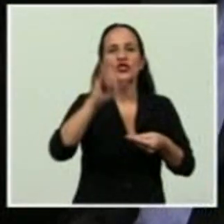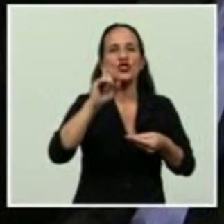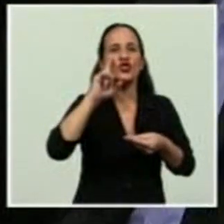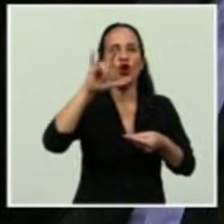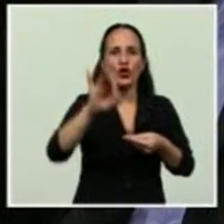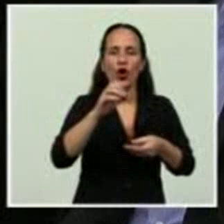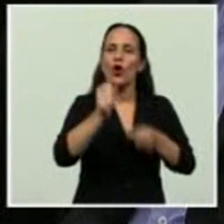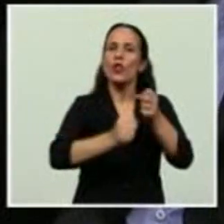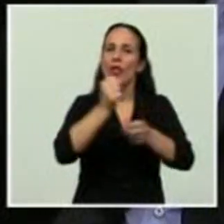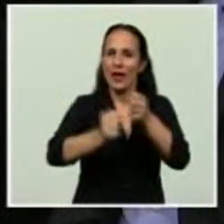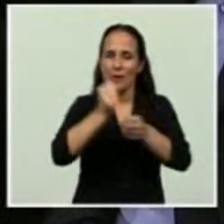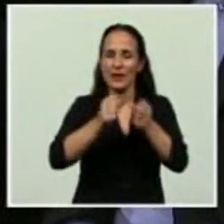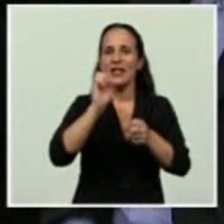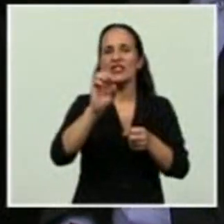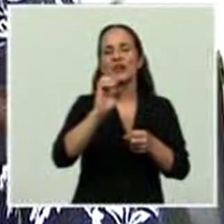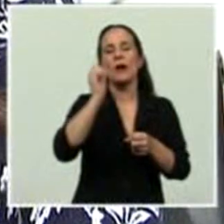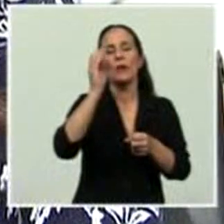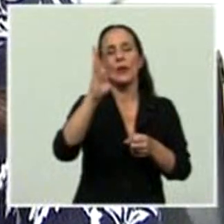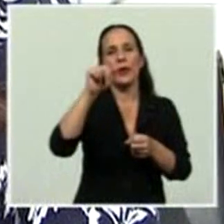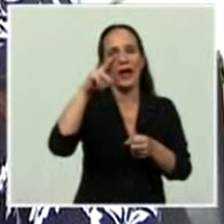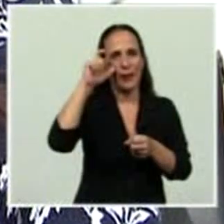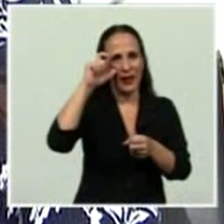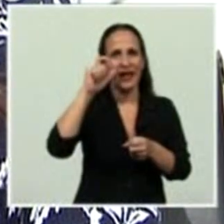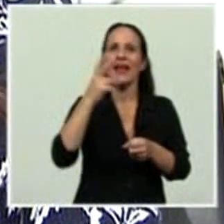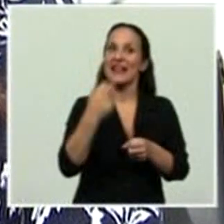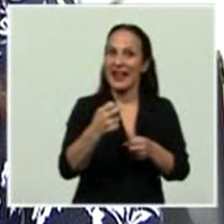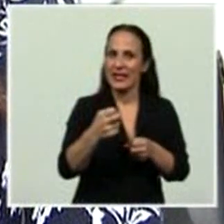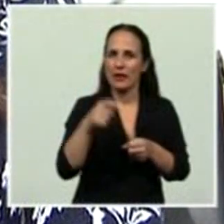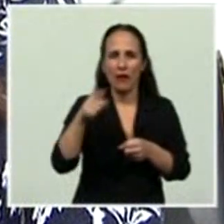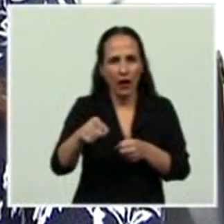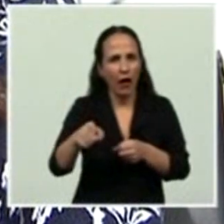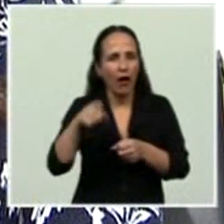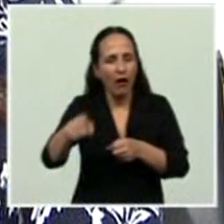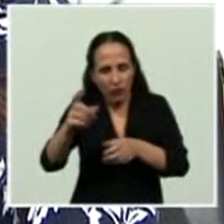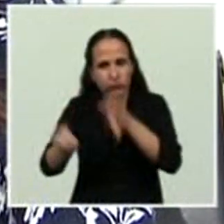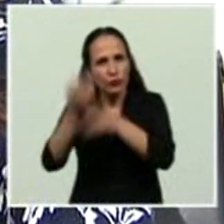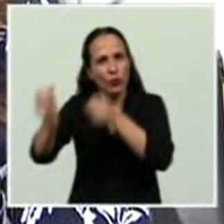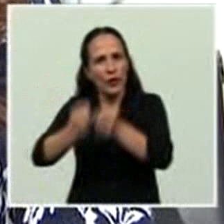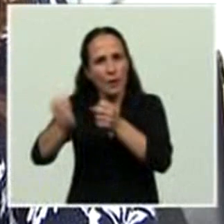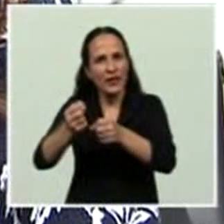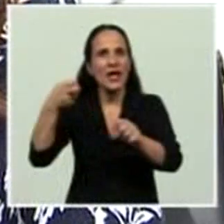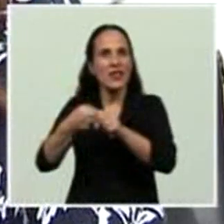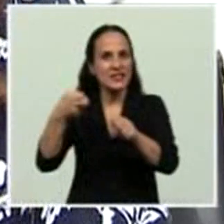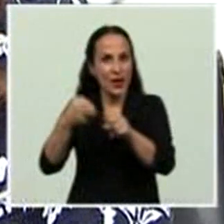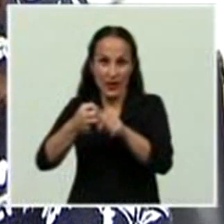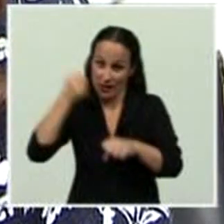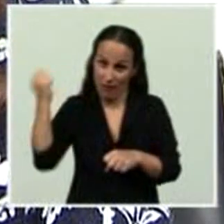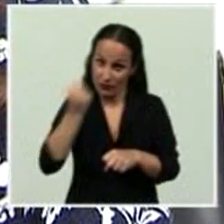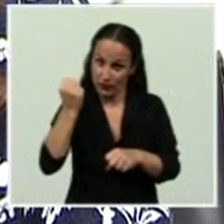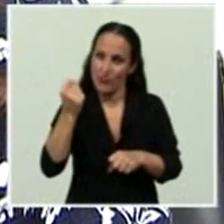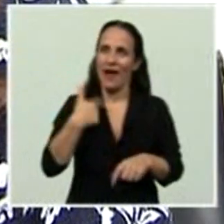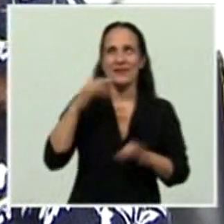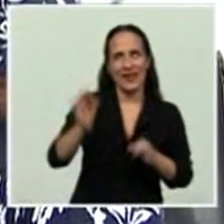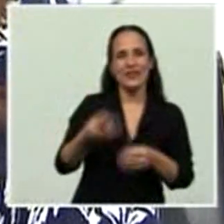brave energía desarrolló un catalizador de paladio para una importante empresa productora de cervezas me imagino cuál que